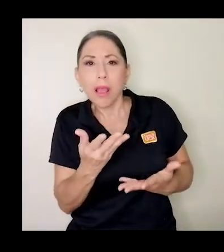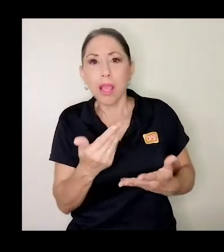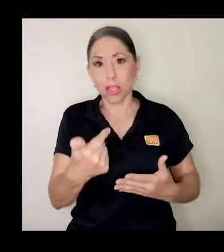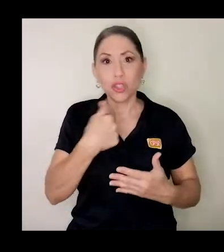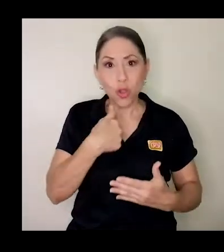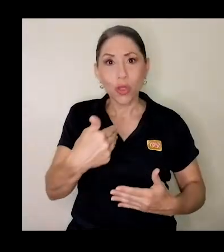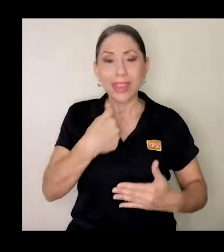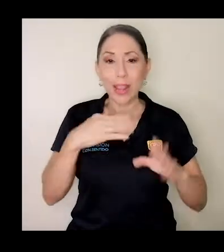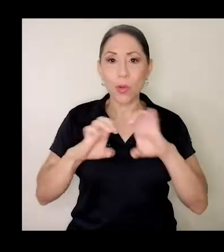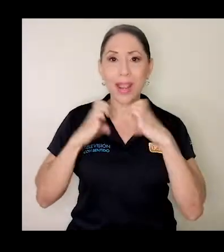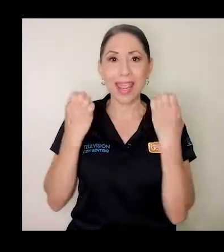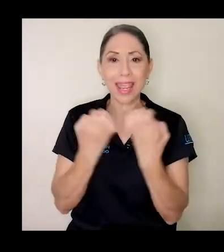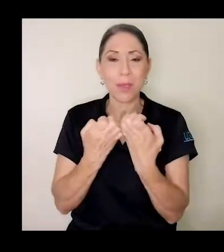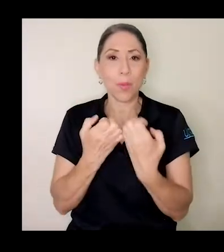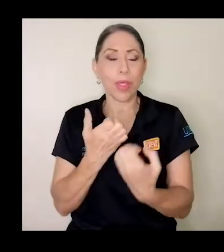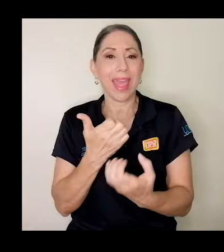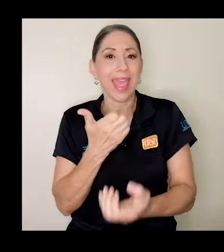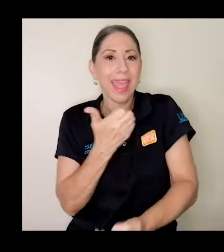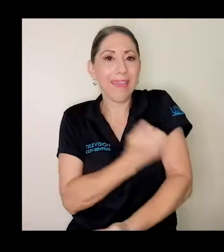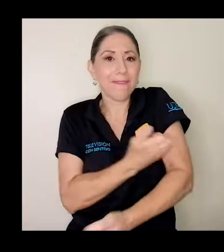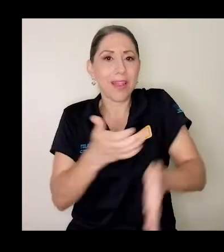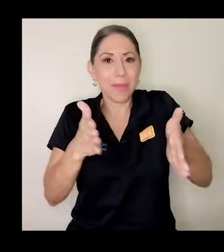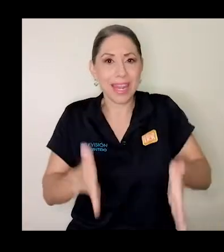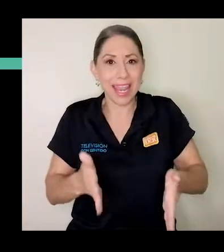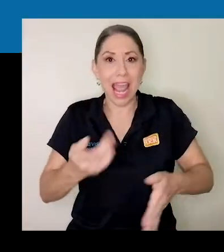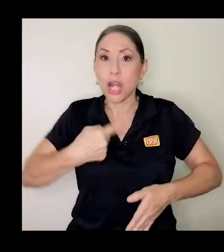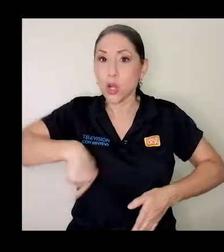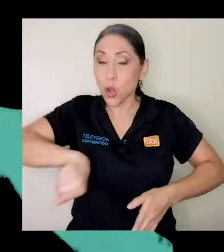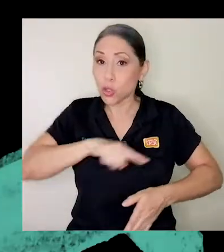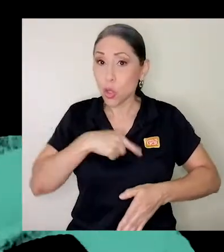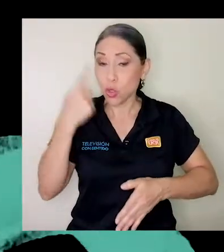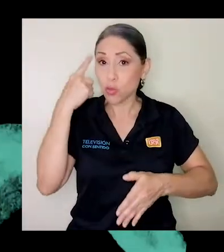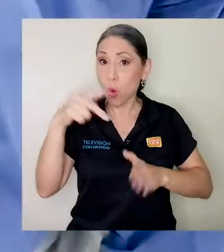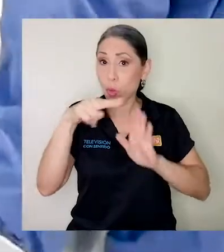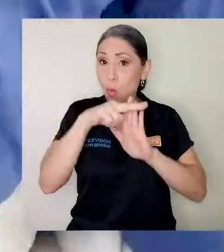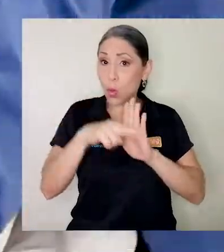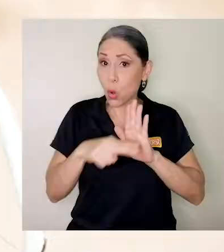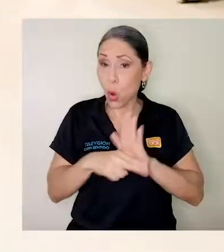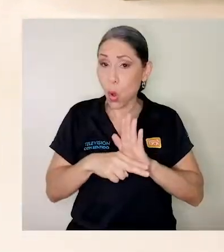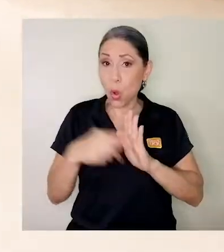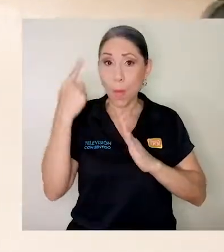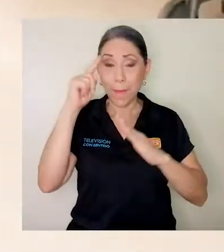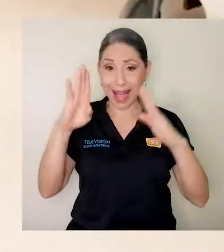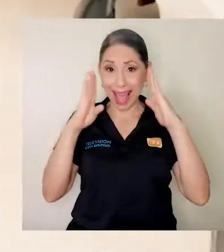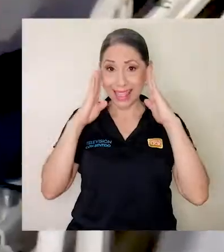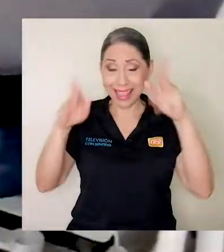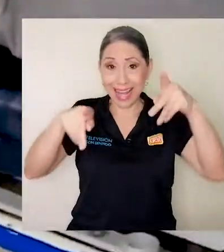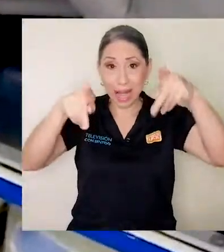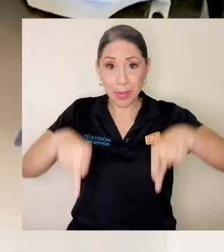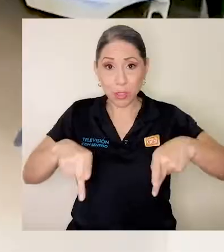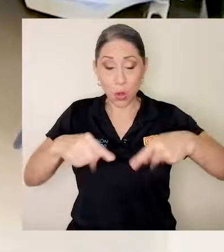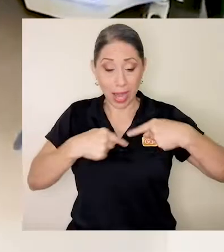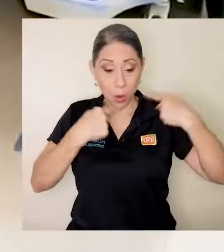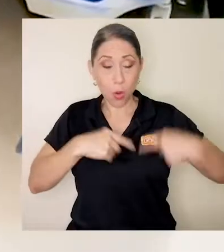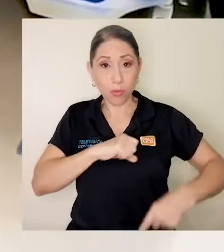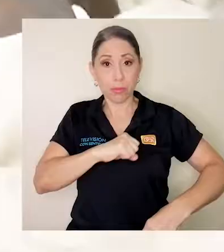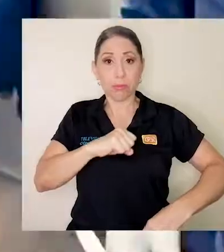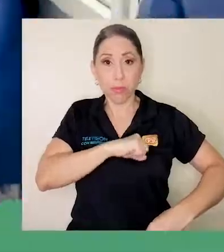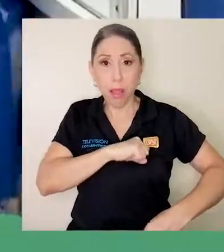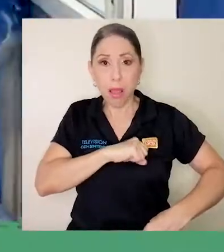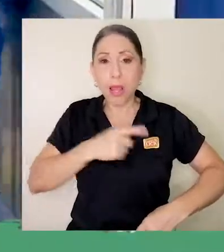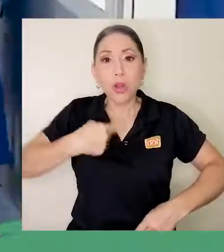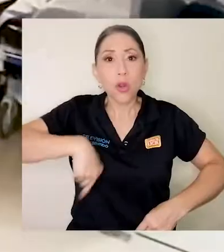enfermería y nosotros por protocolo en el manejo de un paciente, al menos en un paro cardíaco, hablemos de